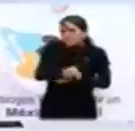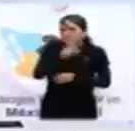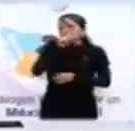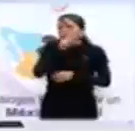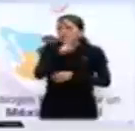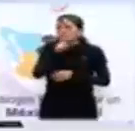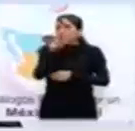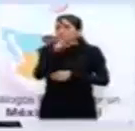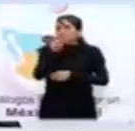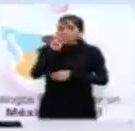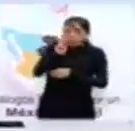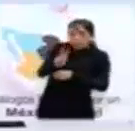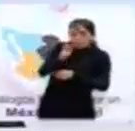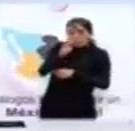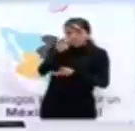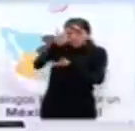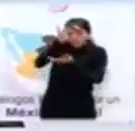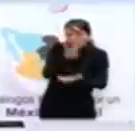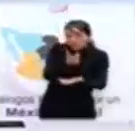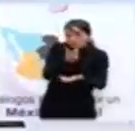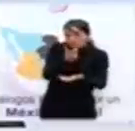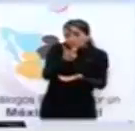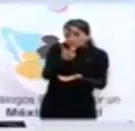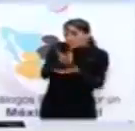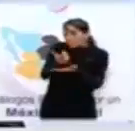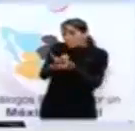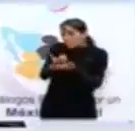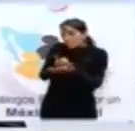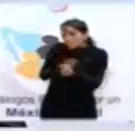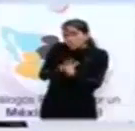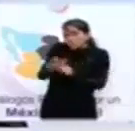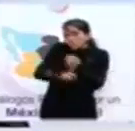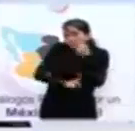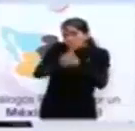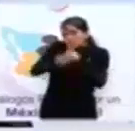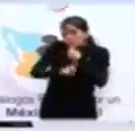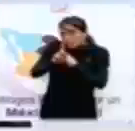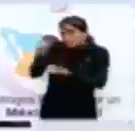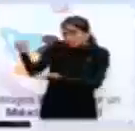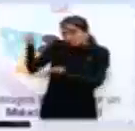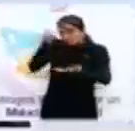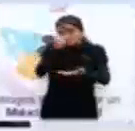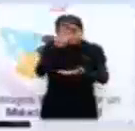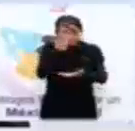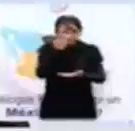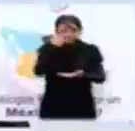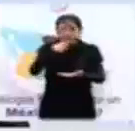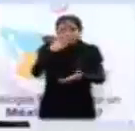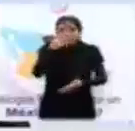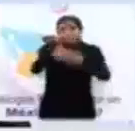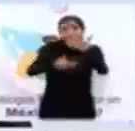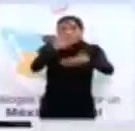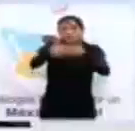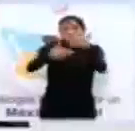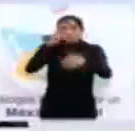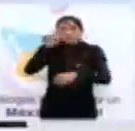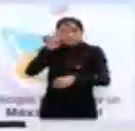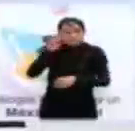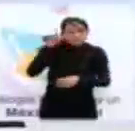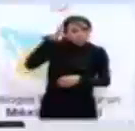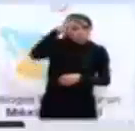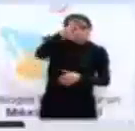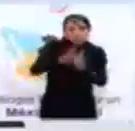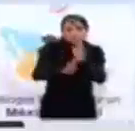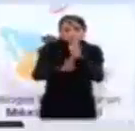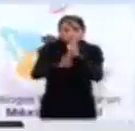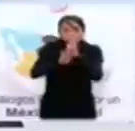se han identificado un conjunto de sectores sobre los cuales se puede fundamentar el crecimiento hacia el futuro. Dentro de esos sectores